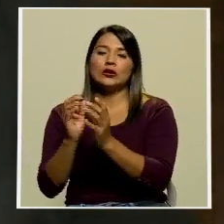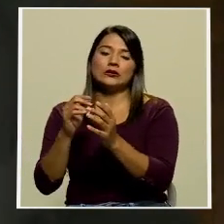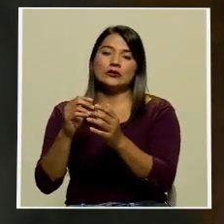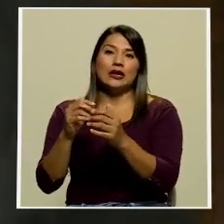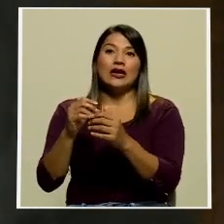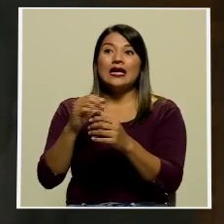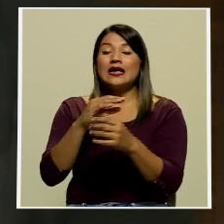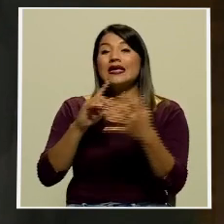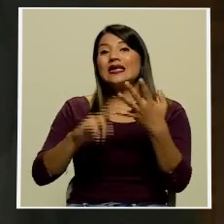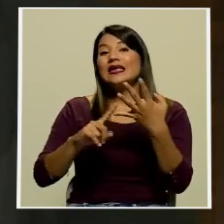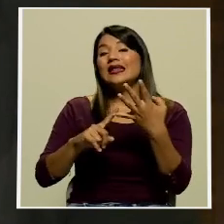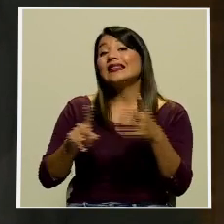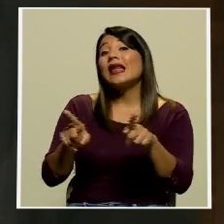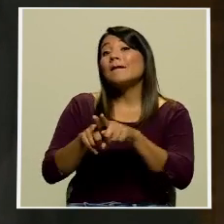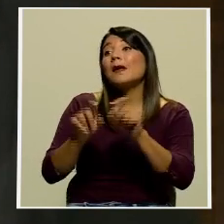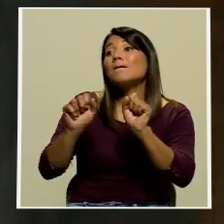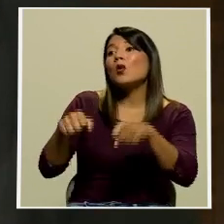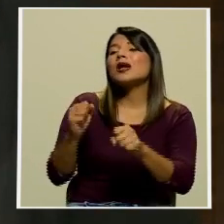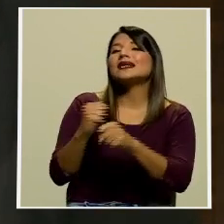proceso